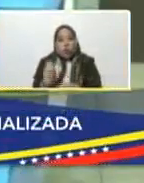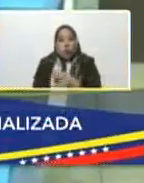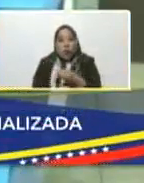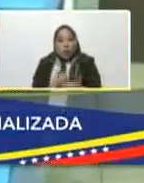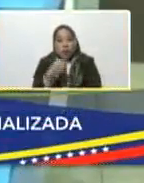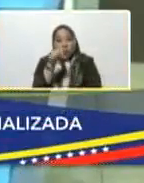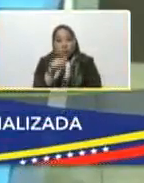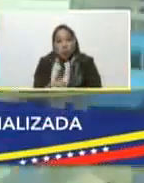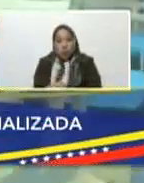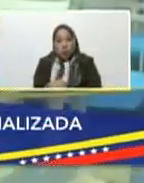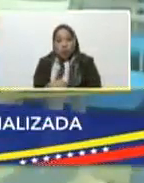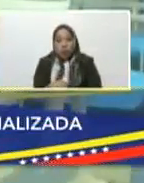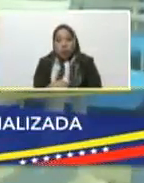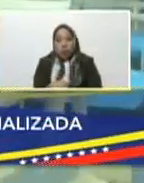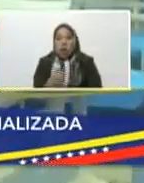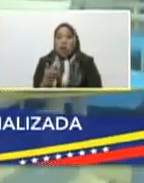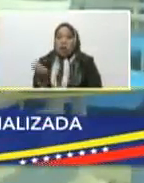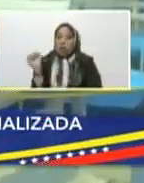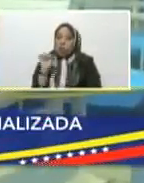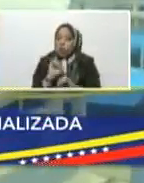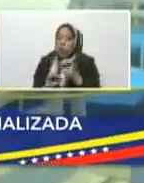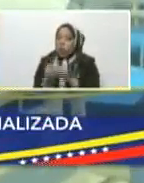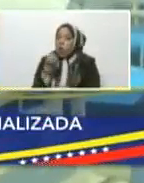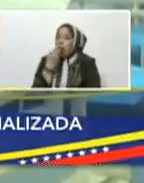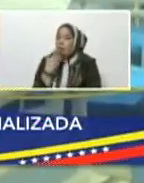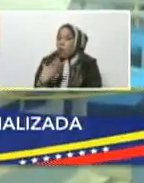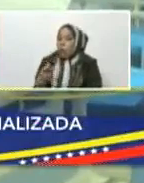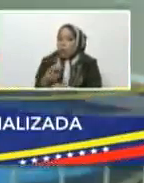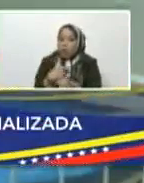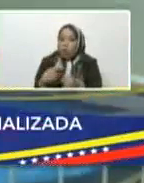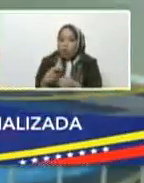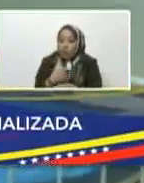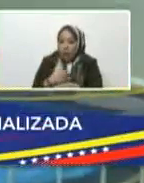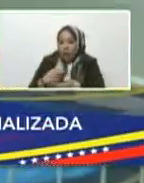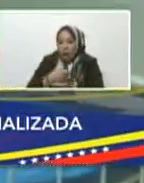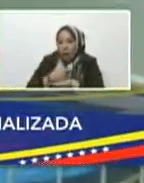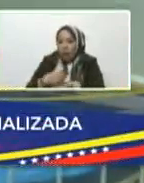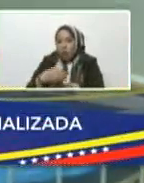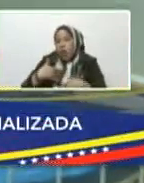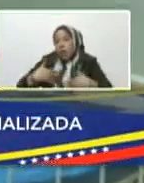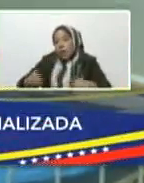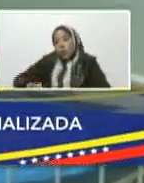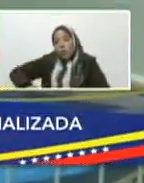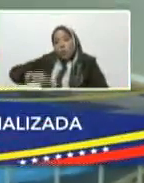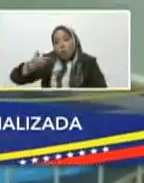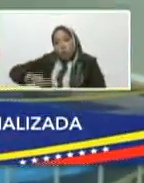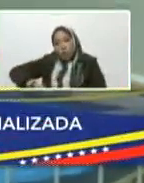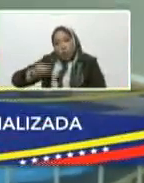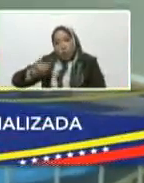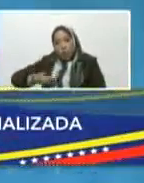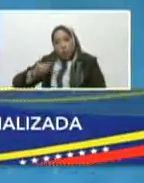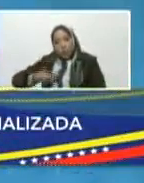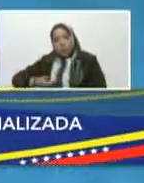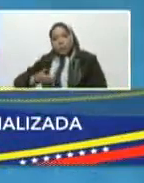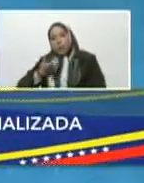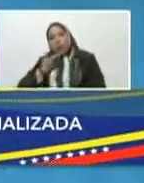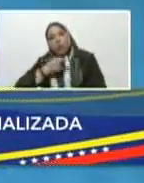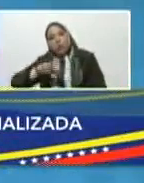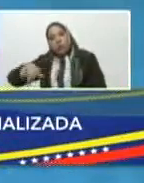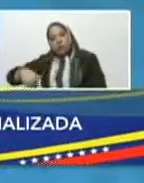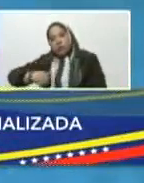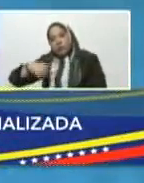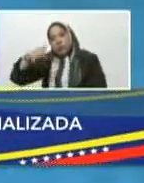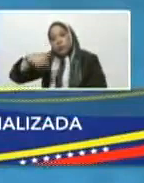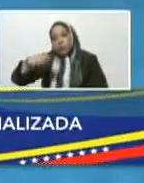realidad en el marco de esta ofensiva del buen gobierno y donde la salud es una prioridad. ¿Qué mejor ejemplo, presidente, que mostrar